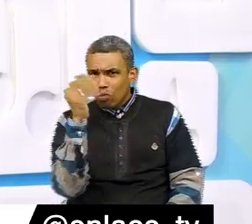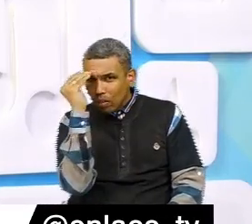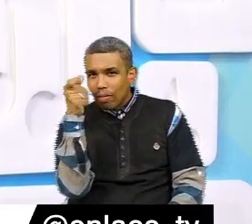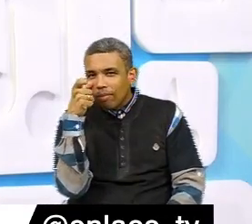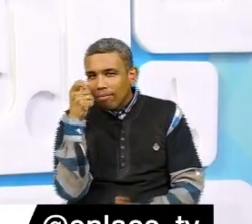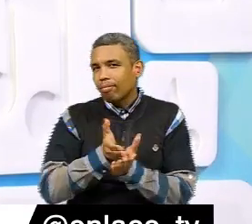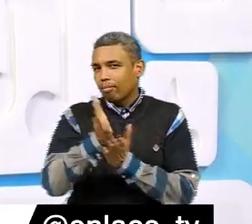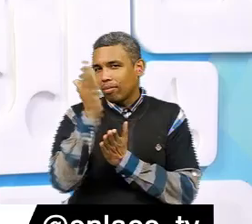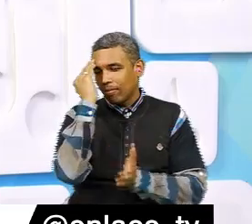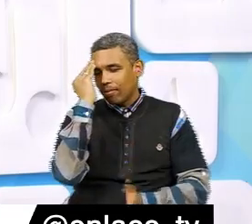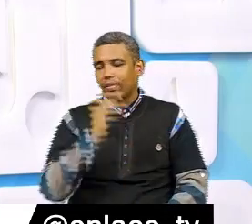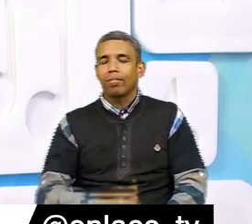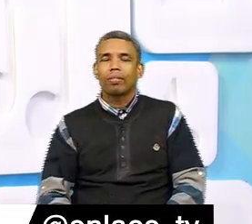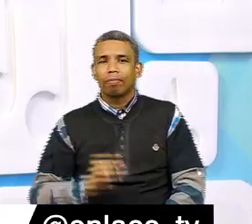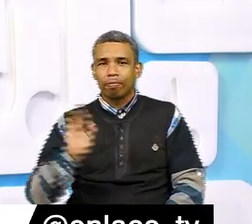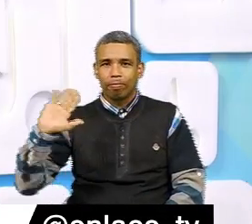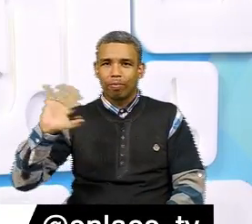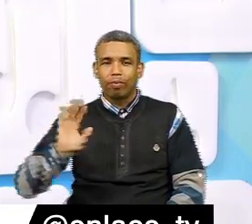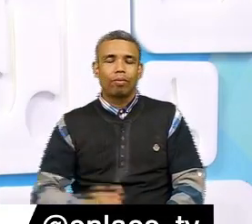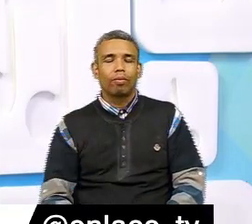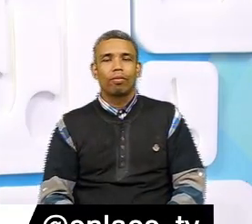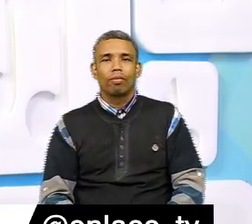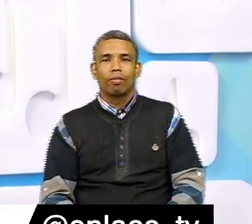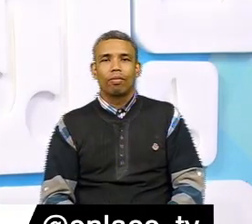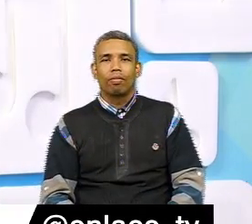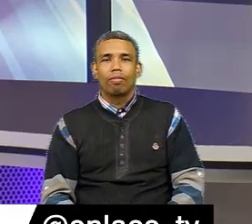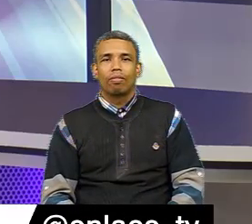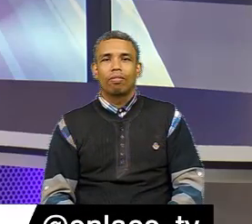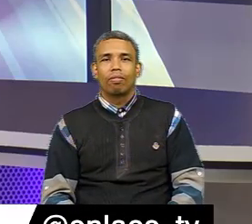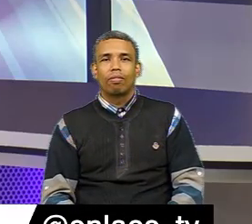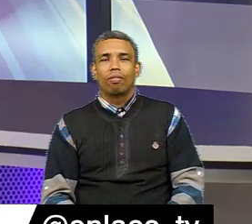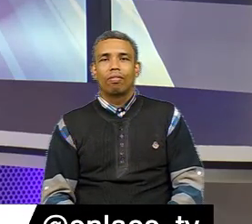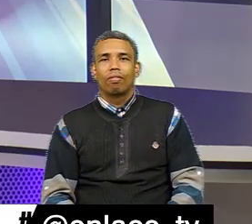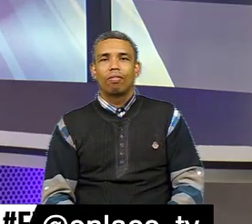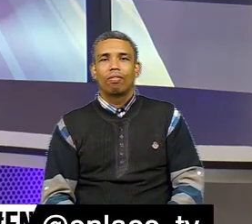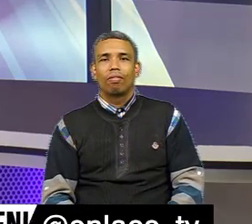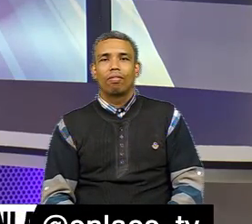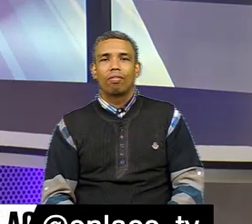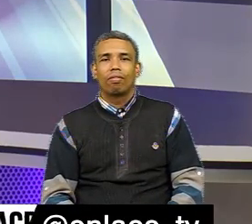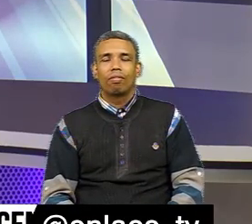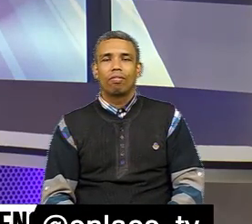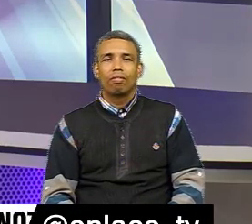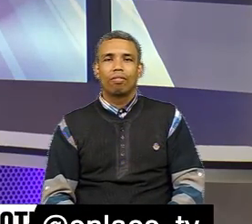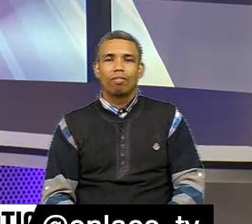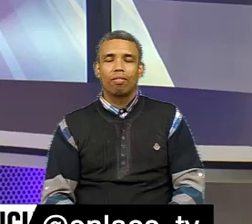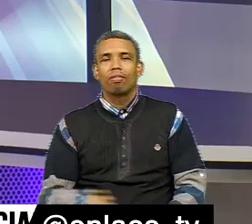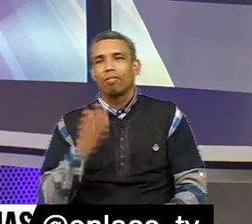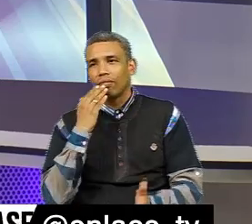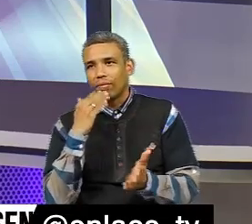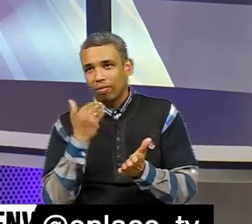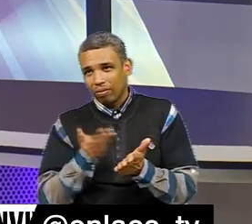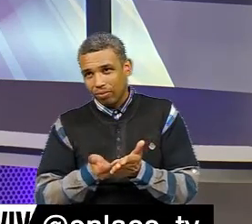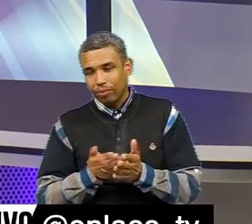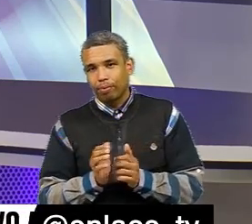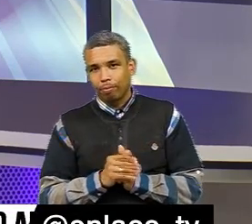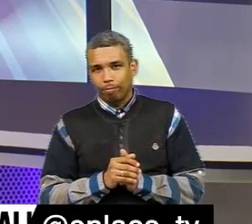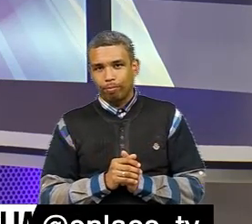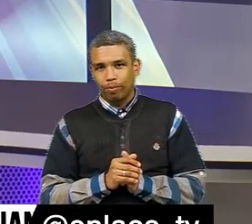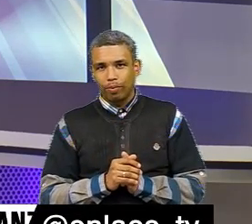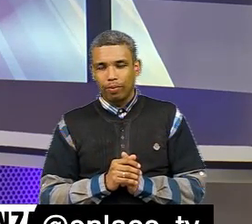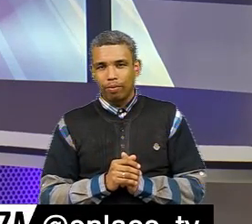quedan en la mira. Yo me despido como siempre, chao, chao. Gracias, Sara, y esta ha sido la información más importante de nuestra